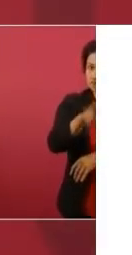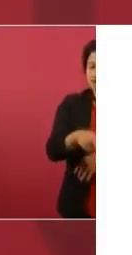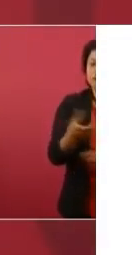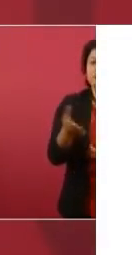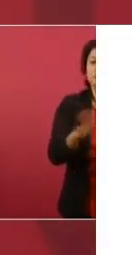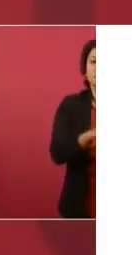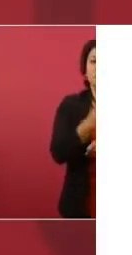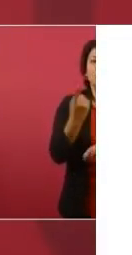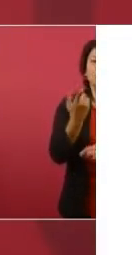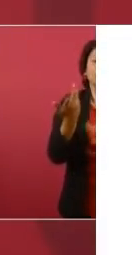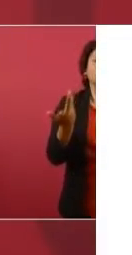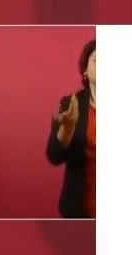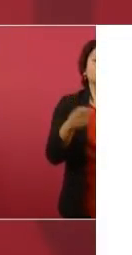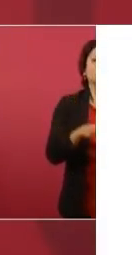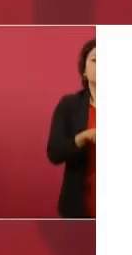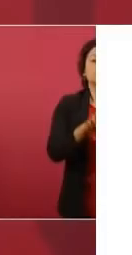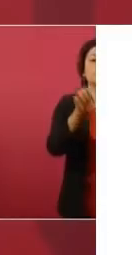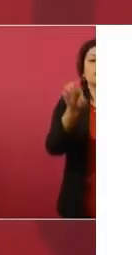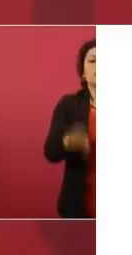los que